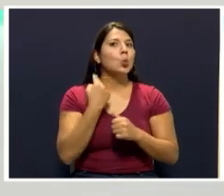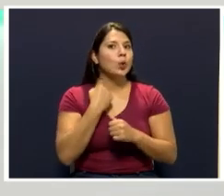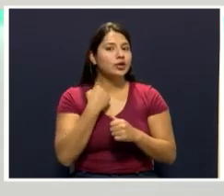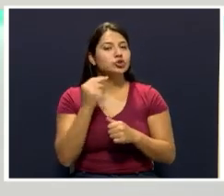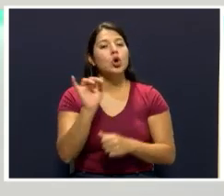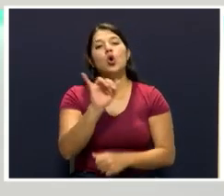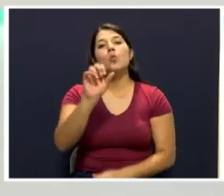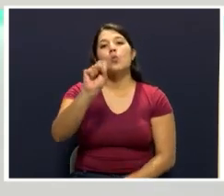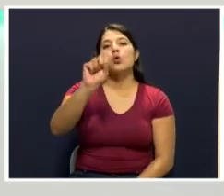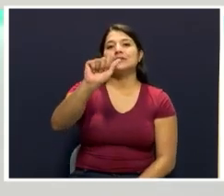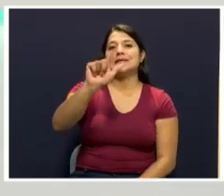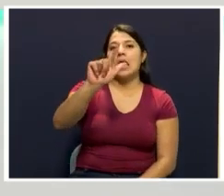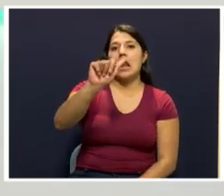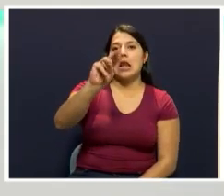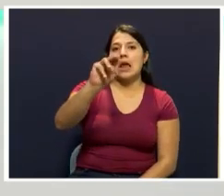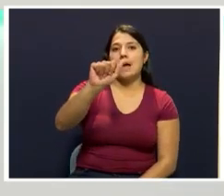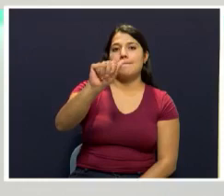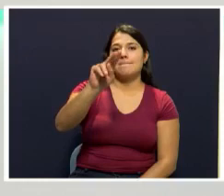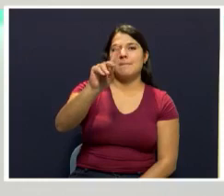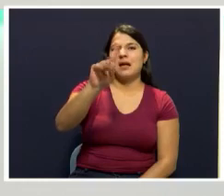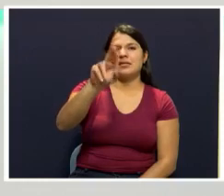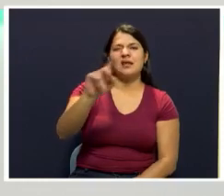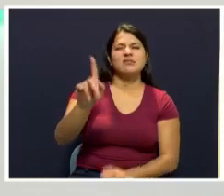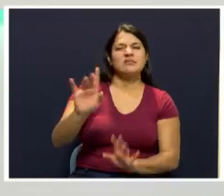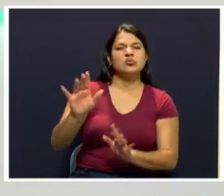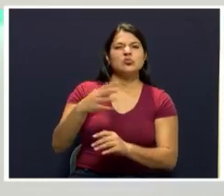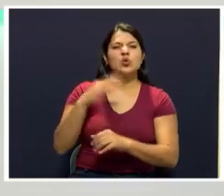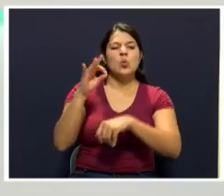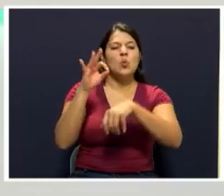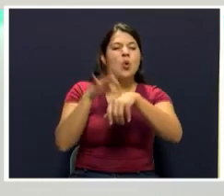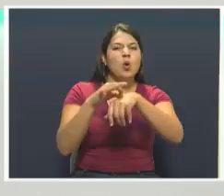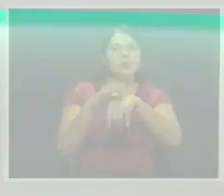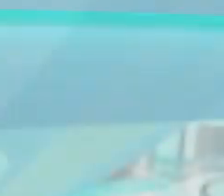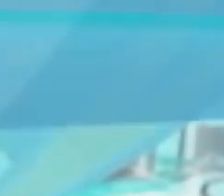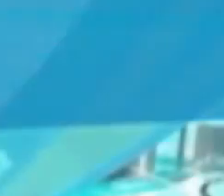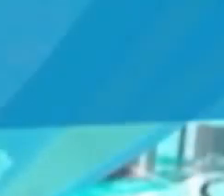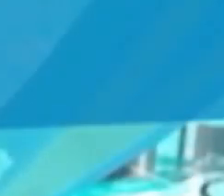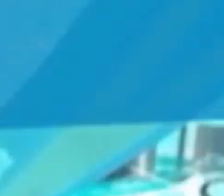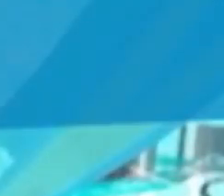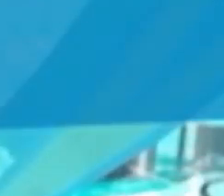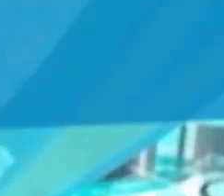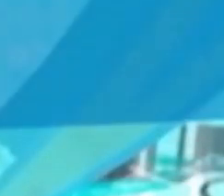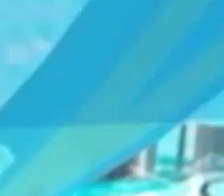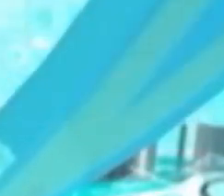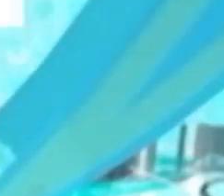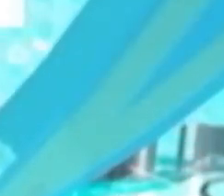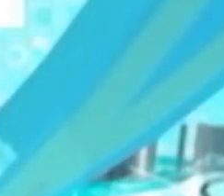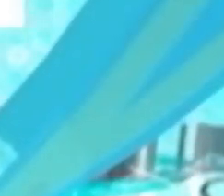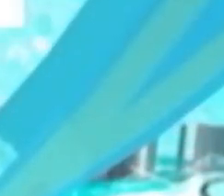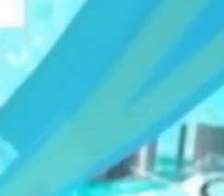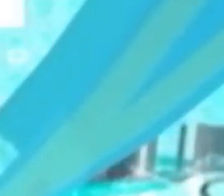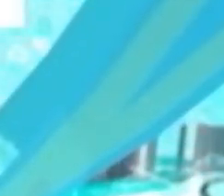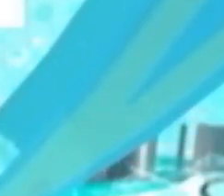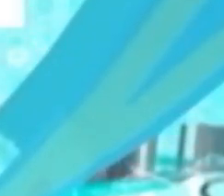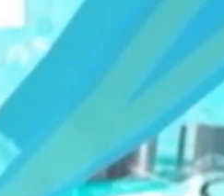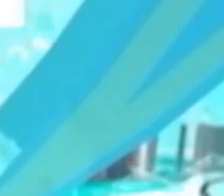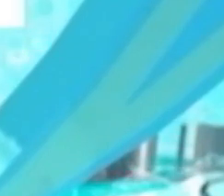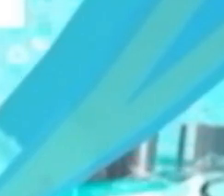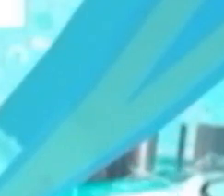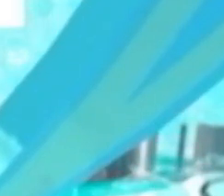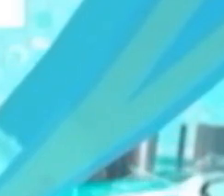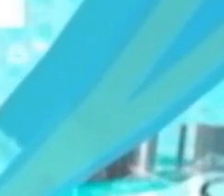antes que moscas o mosquitos. La sección de Animales en Libertad llega a ustedes gracias